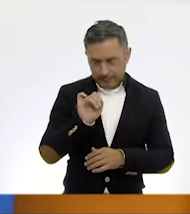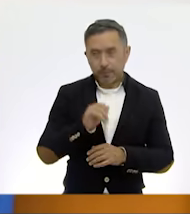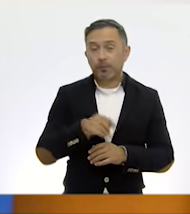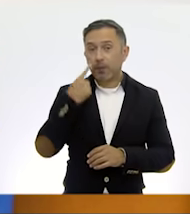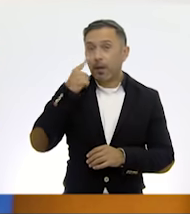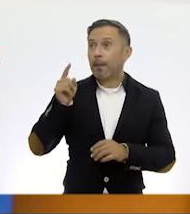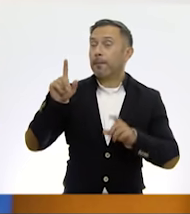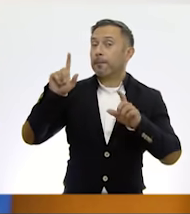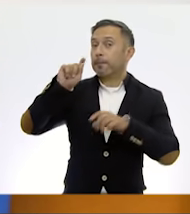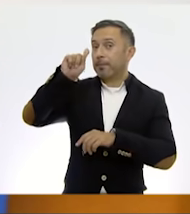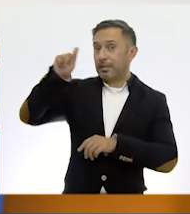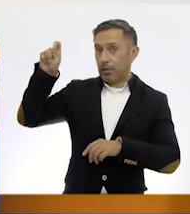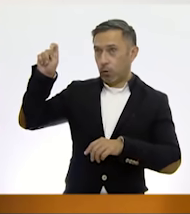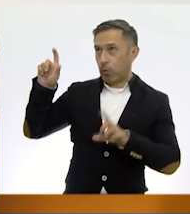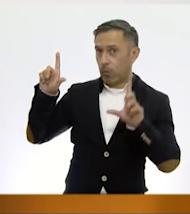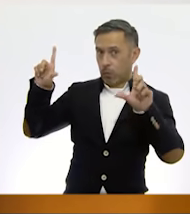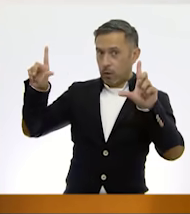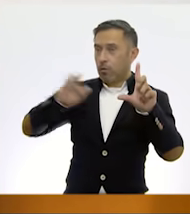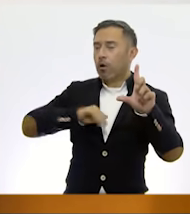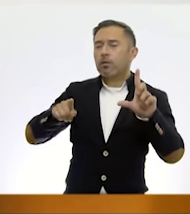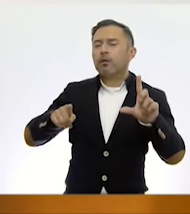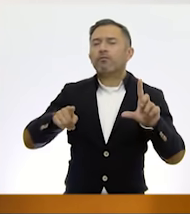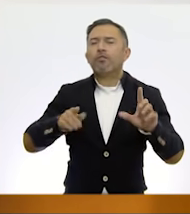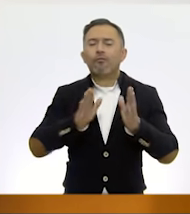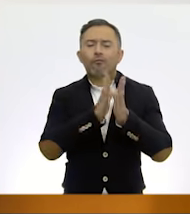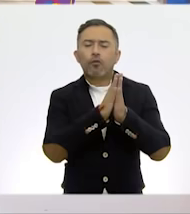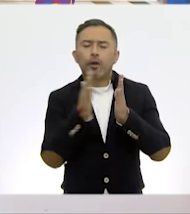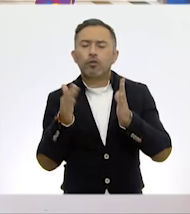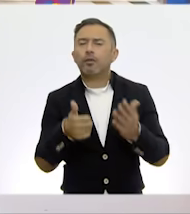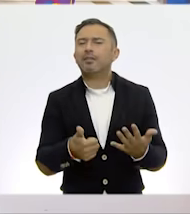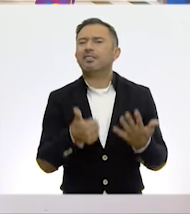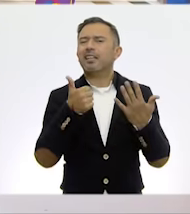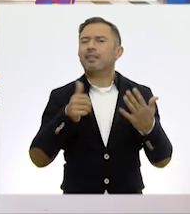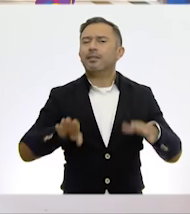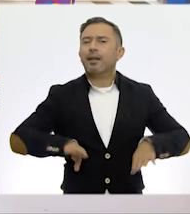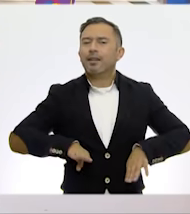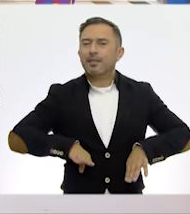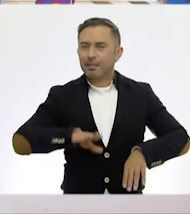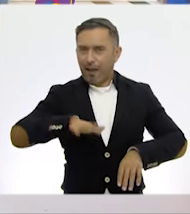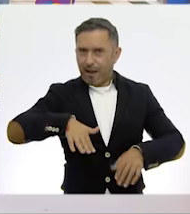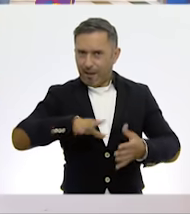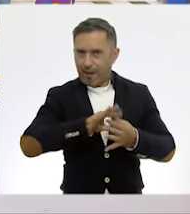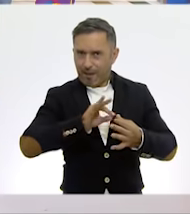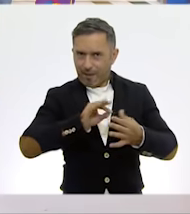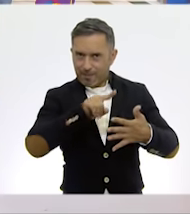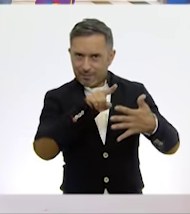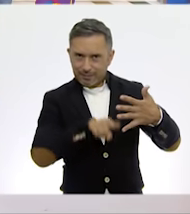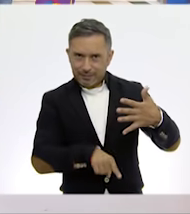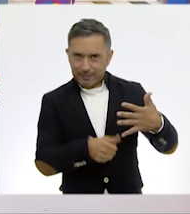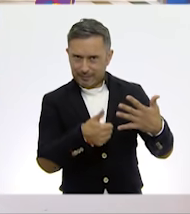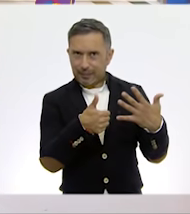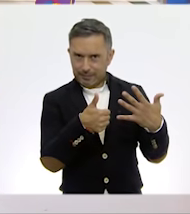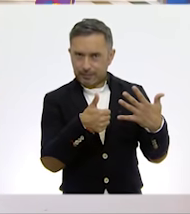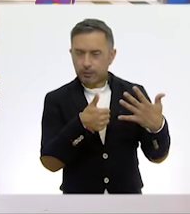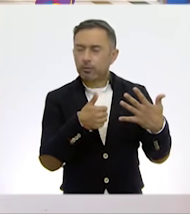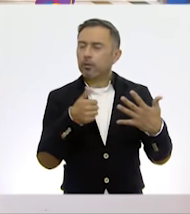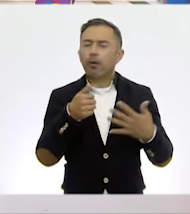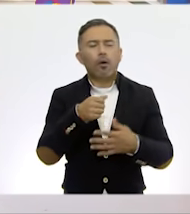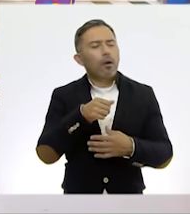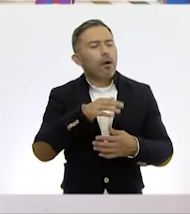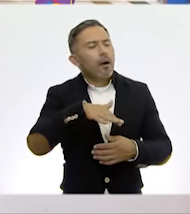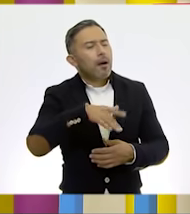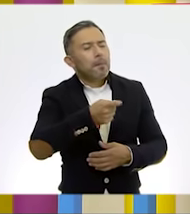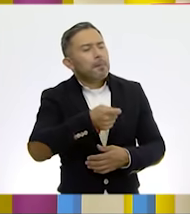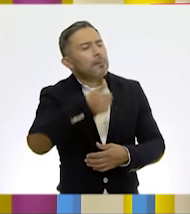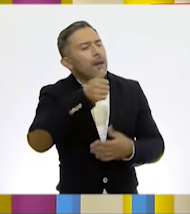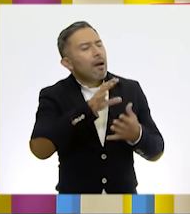seis características de los folletos, ¿no? Entonces, teníamos seis. ¿La primera cuál era? ¿Te acuerdas cuál